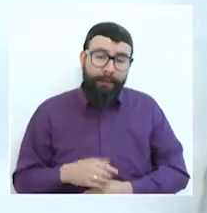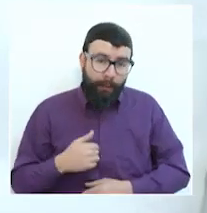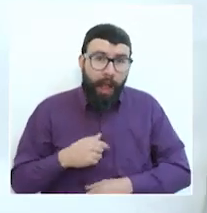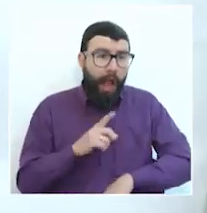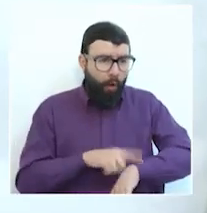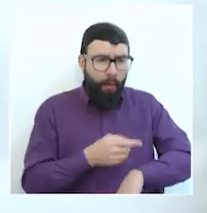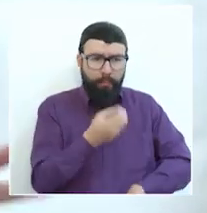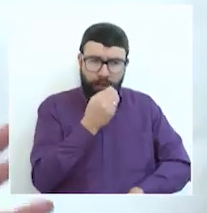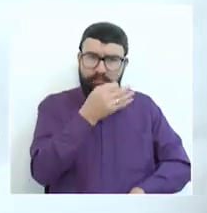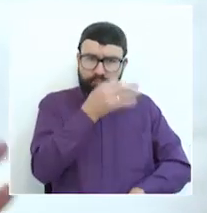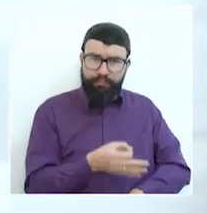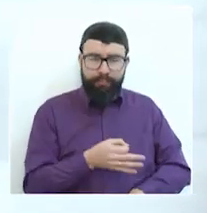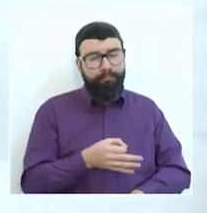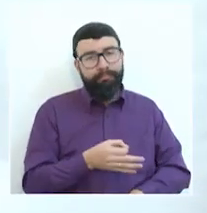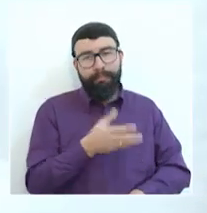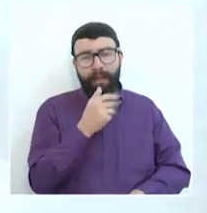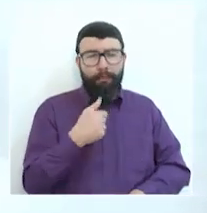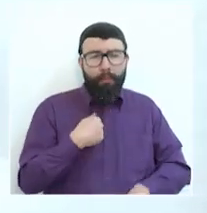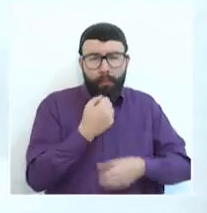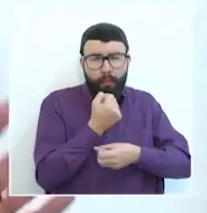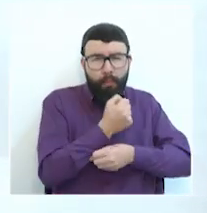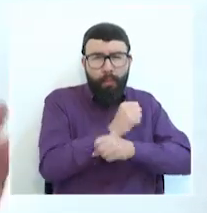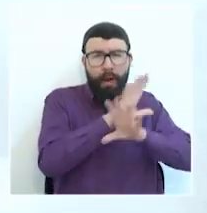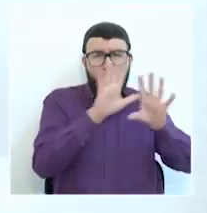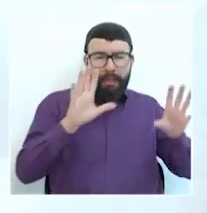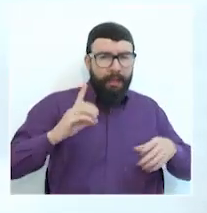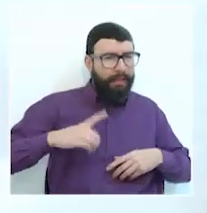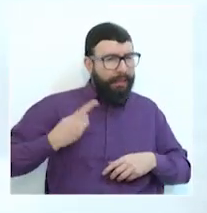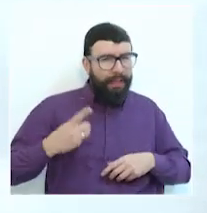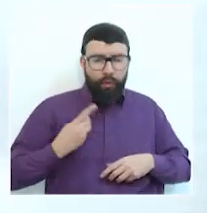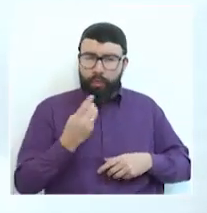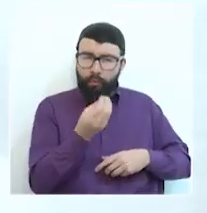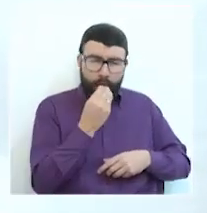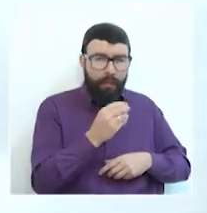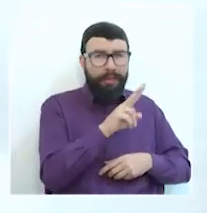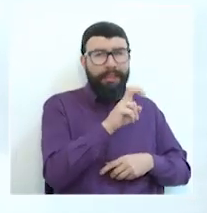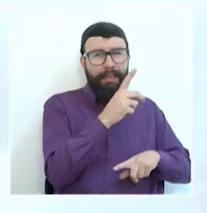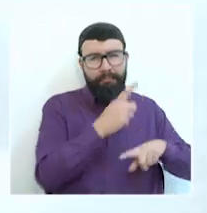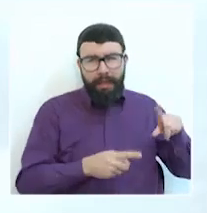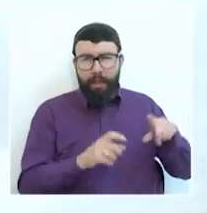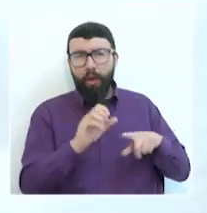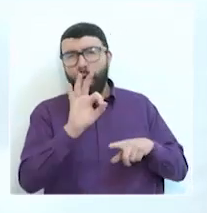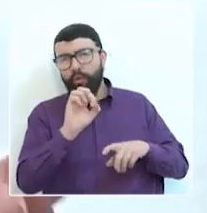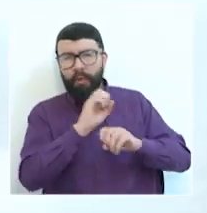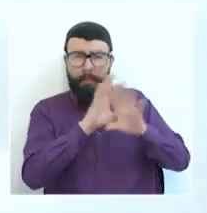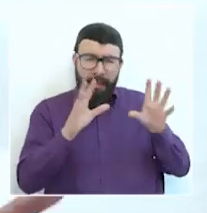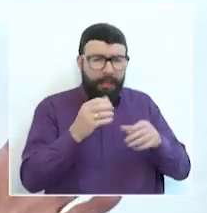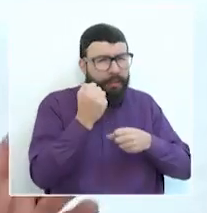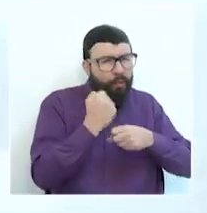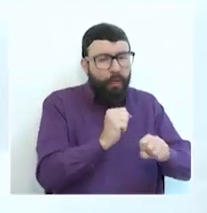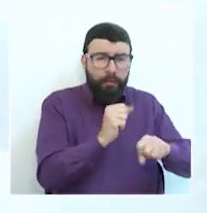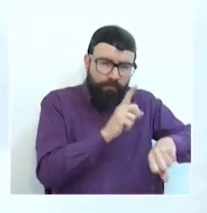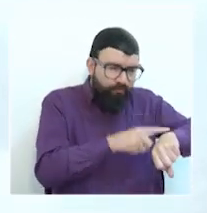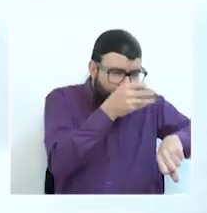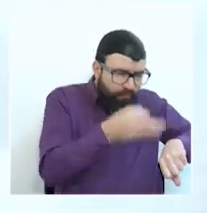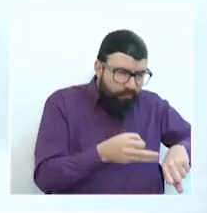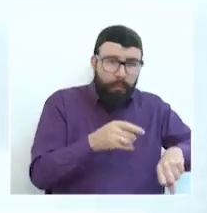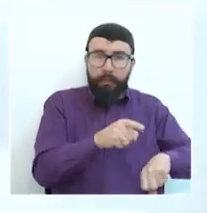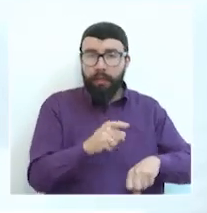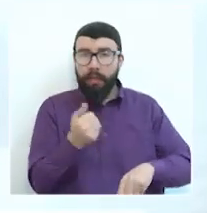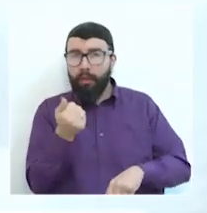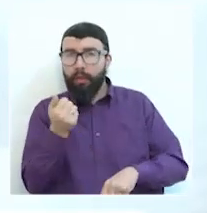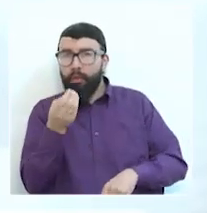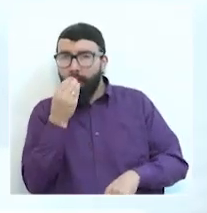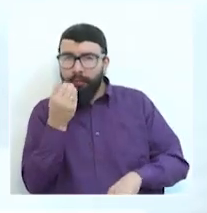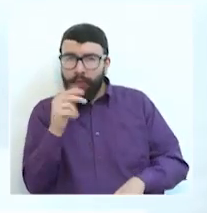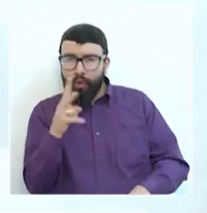horarios habituales. Trato en la mañana, sí, con el desayuno ser 7 y media, 8 de la mañana. El almuerzo ahora últimamente lo estoy manejando a las 12